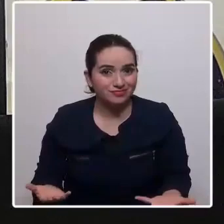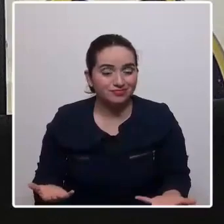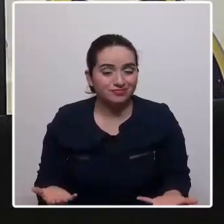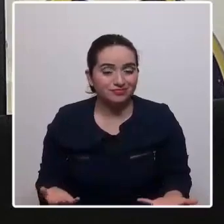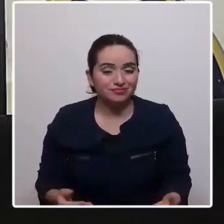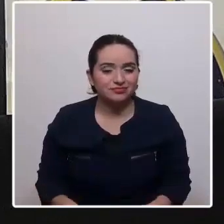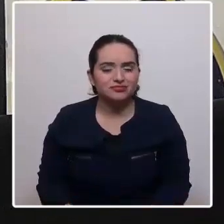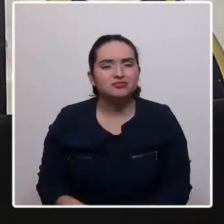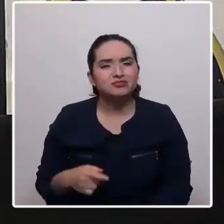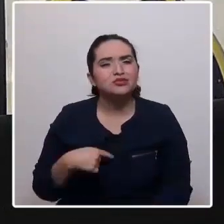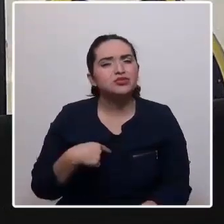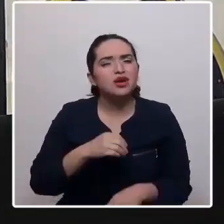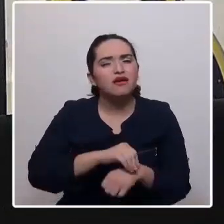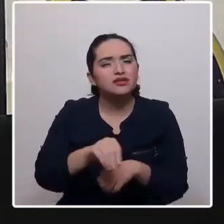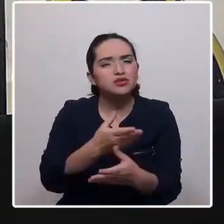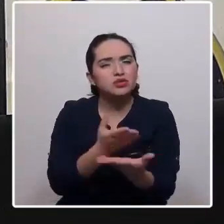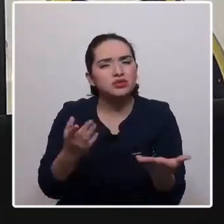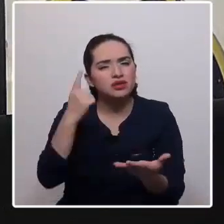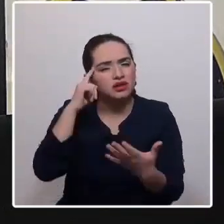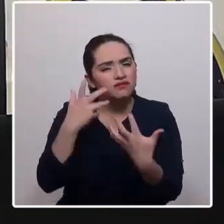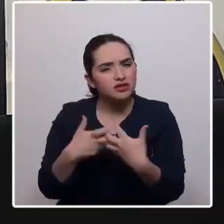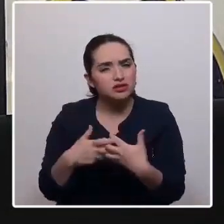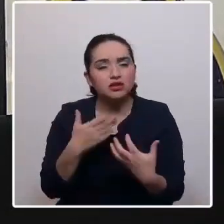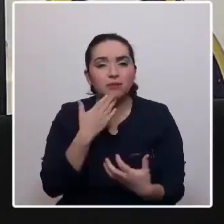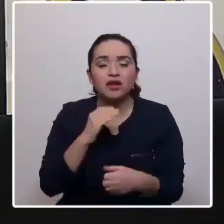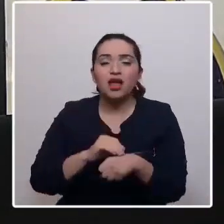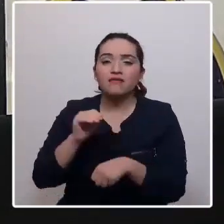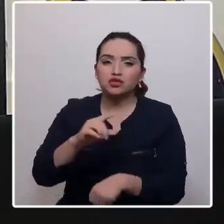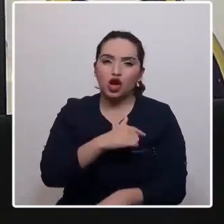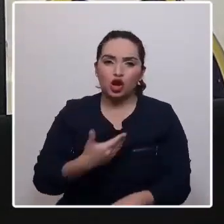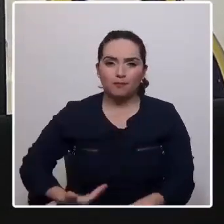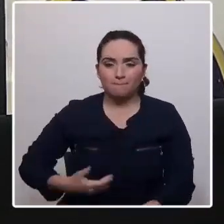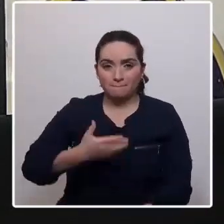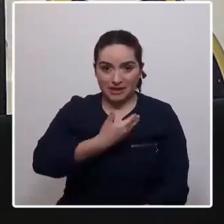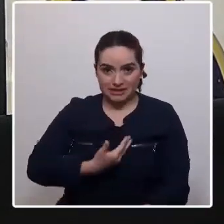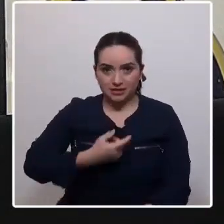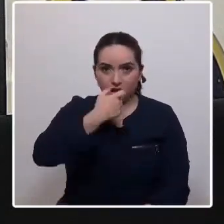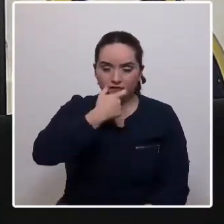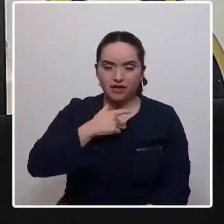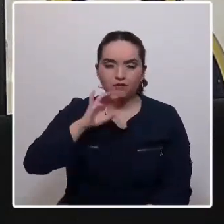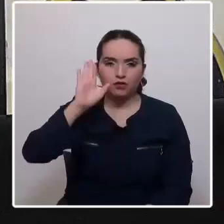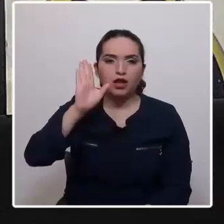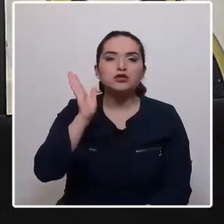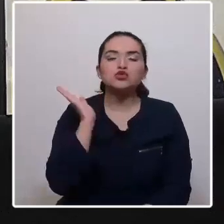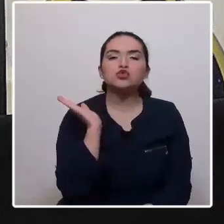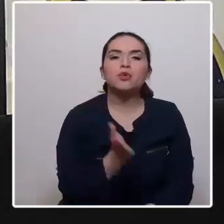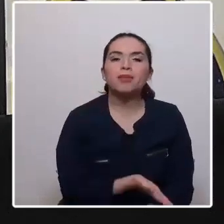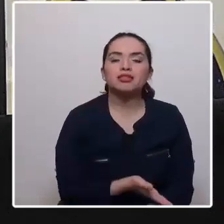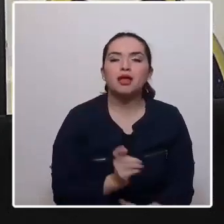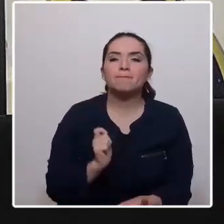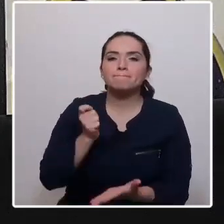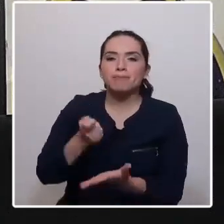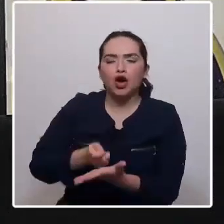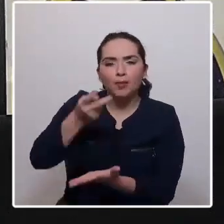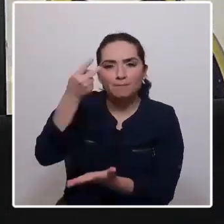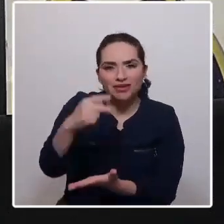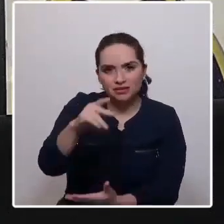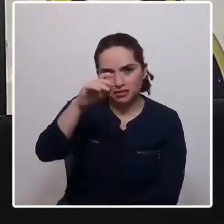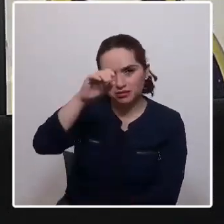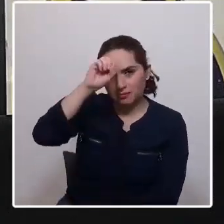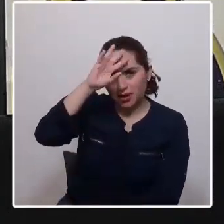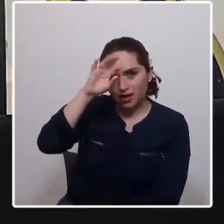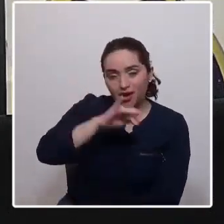llevaría la reflexión y haría un llamado al Gobierno, al presidente Gabriel Boric, para que suspenda el pago de las pertenencias mineras hasta que